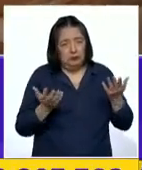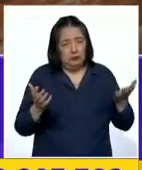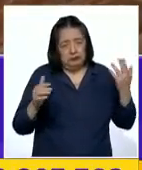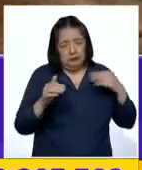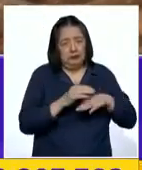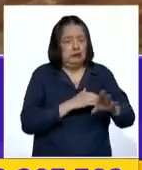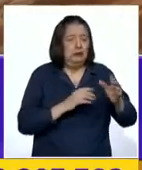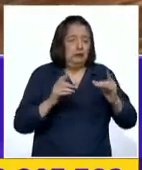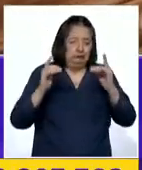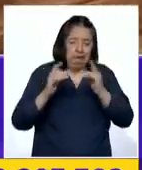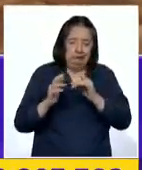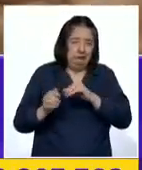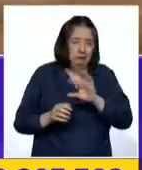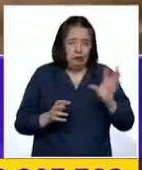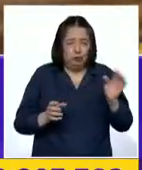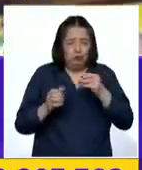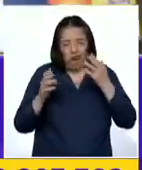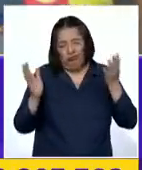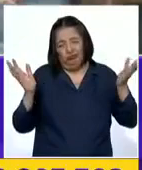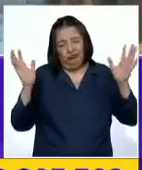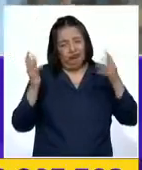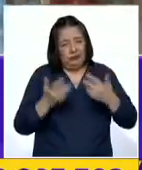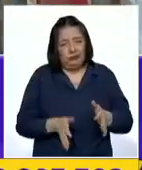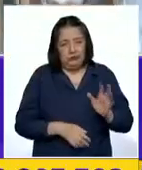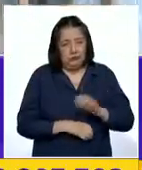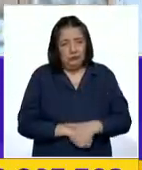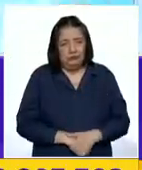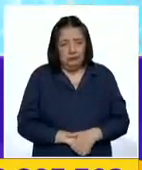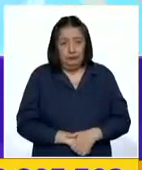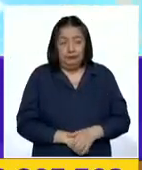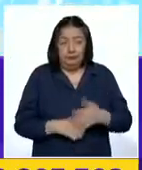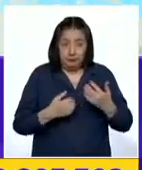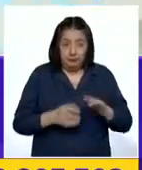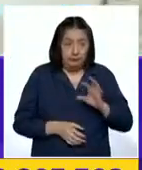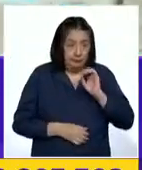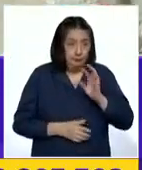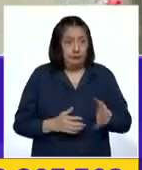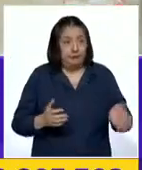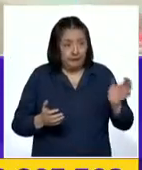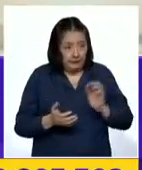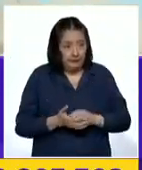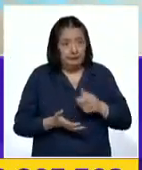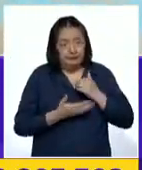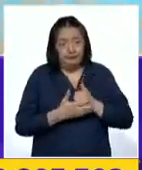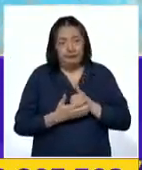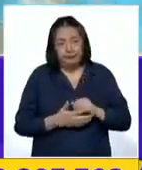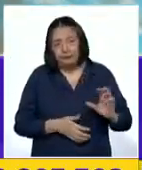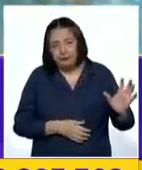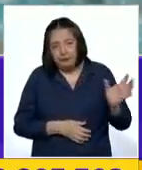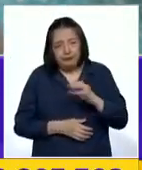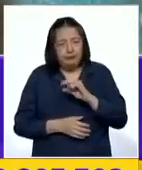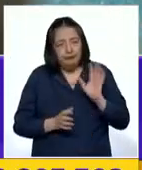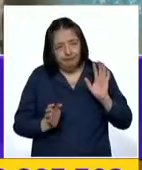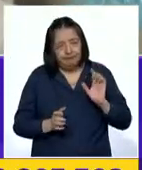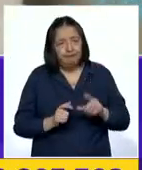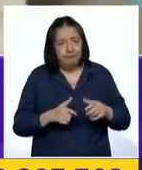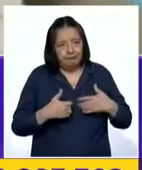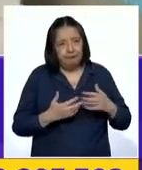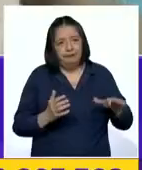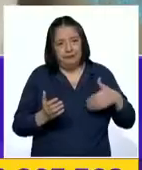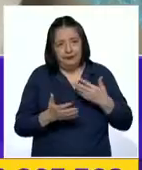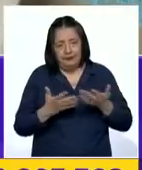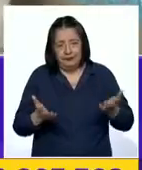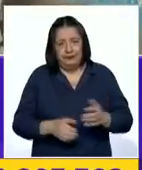sí. Las camas, los colchones están perdidos. Señora, Lorena, como decimos nuevamente, el llamado de ayuda a todos los vecinos para que pueda llegar a esta